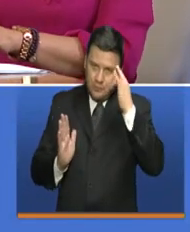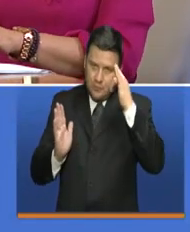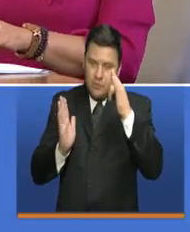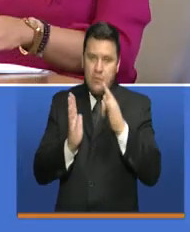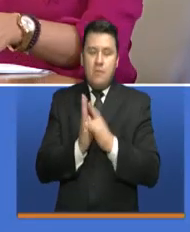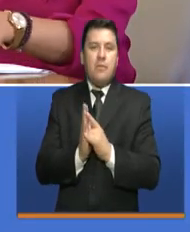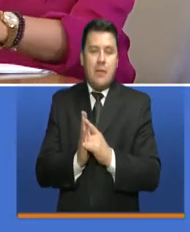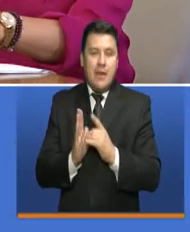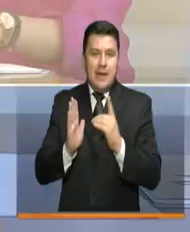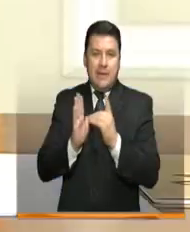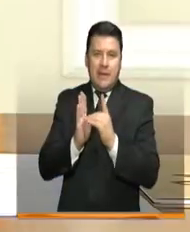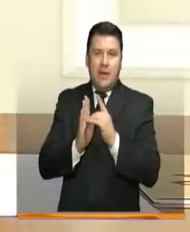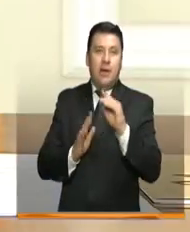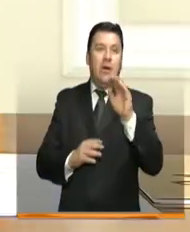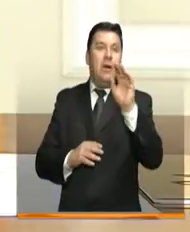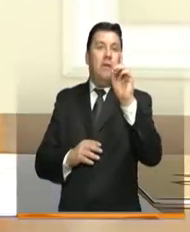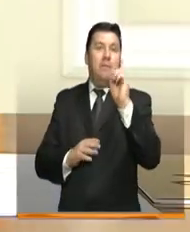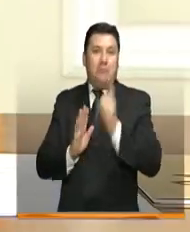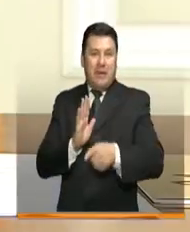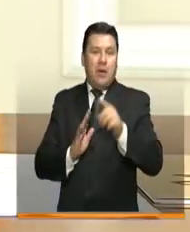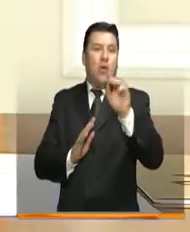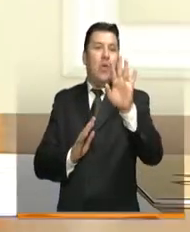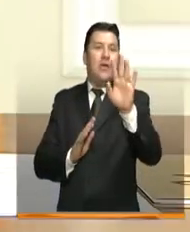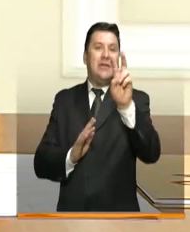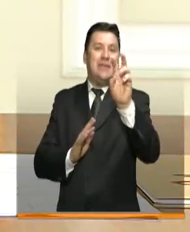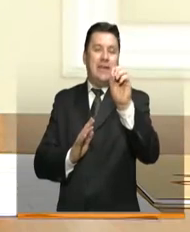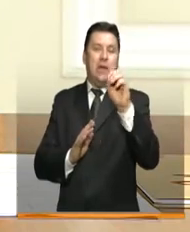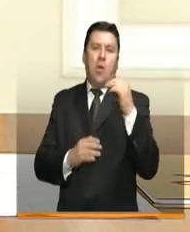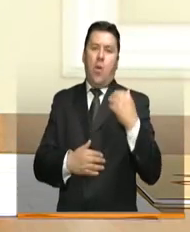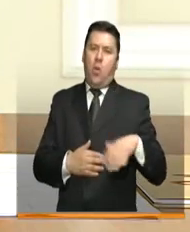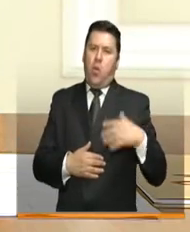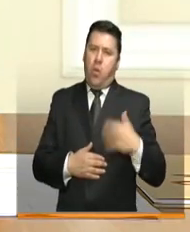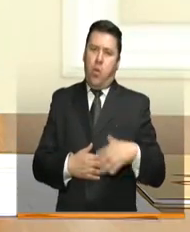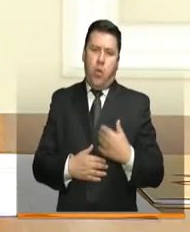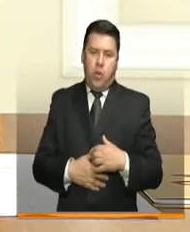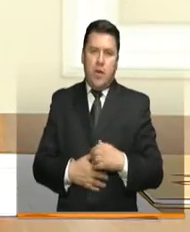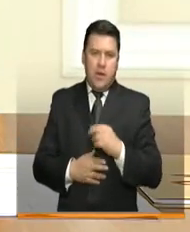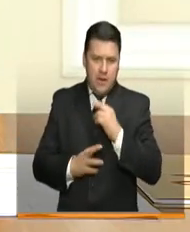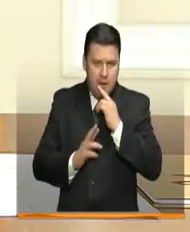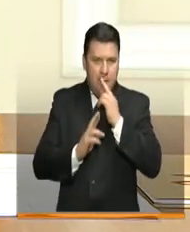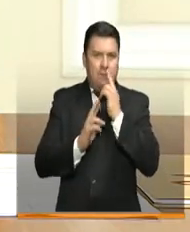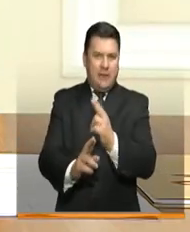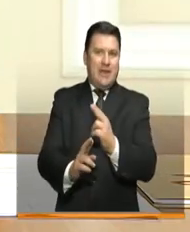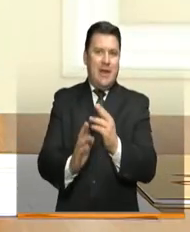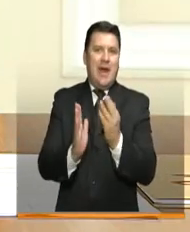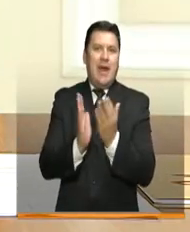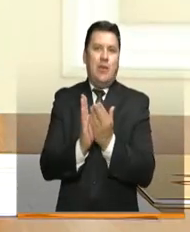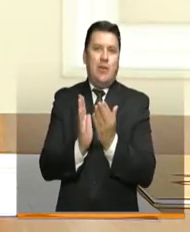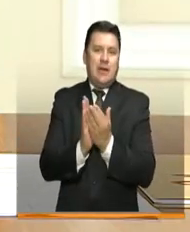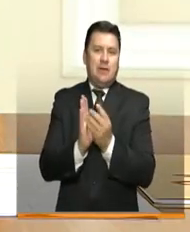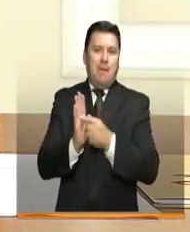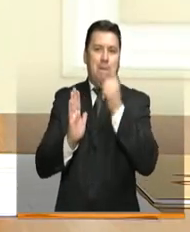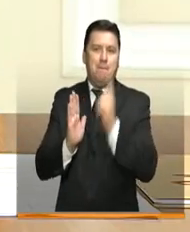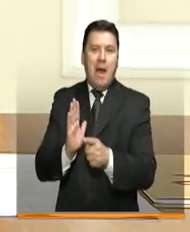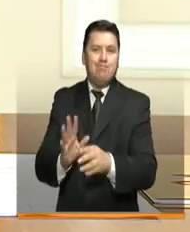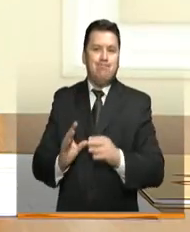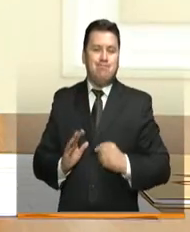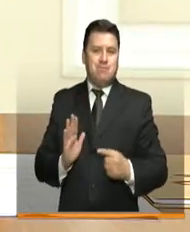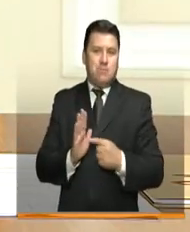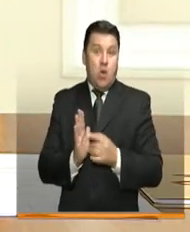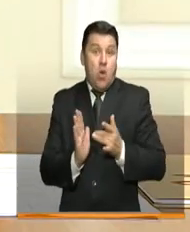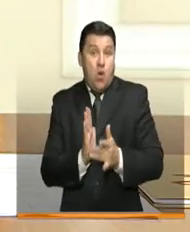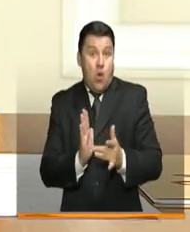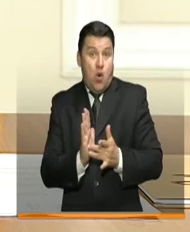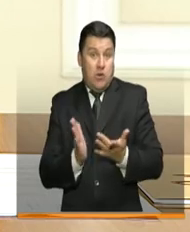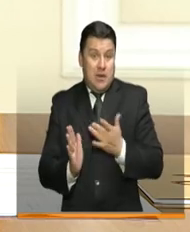este decreto 470 no solamente marca un hito en la respuesta para el sector educativo en el marco de una